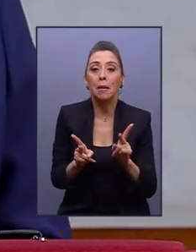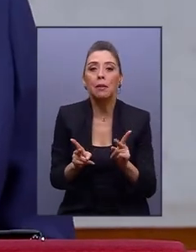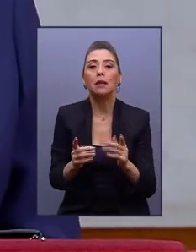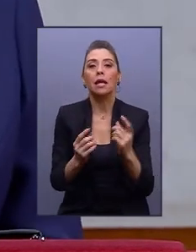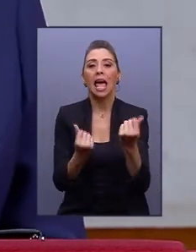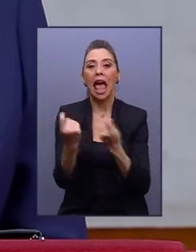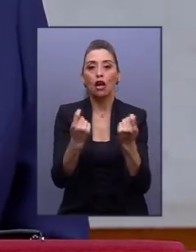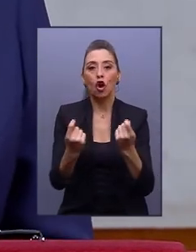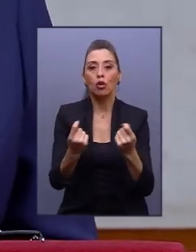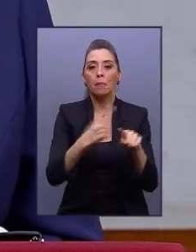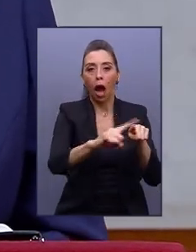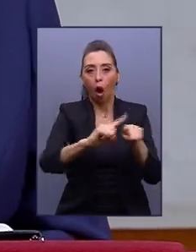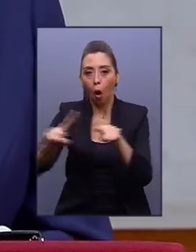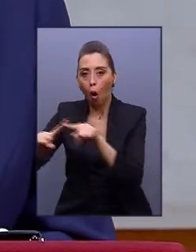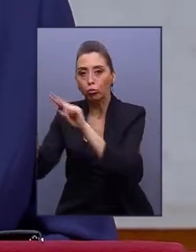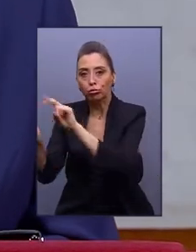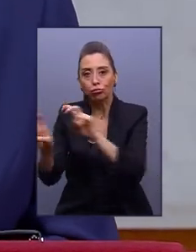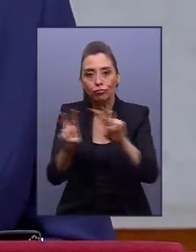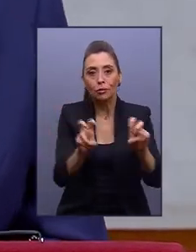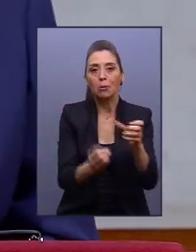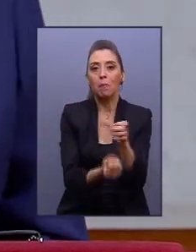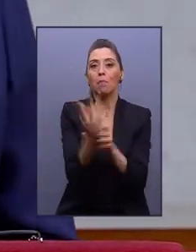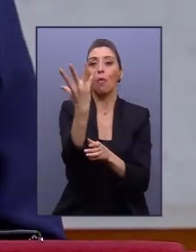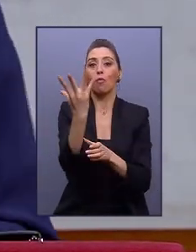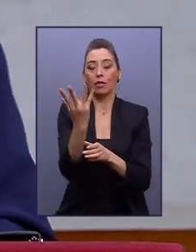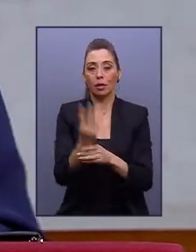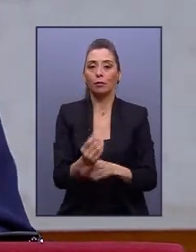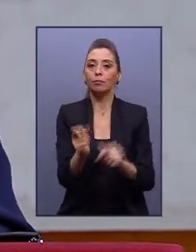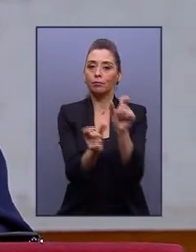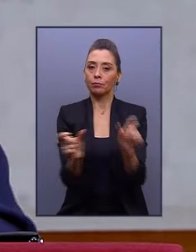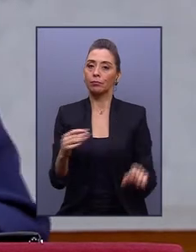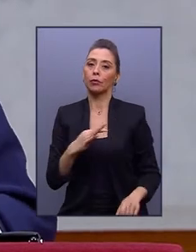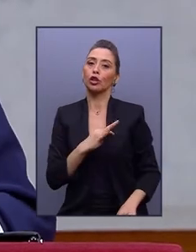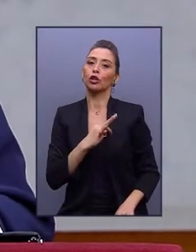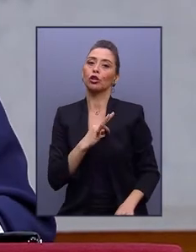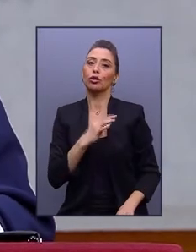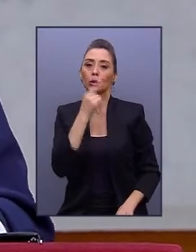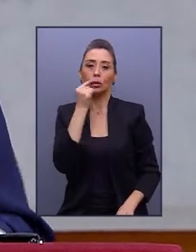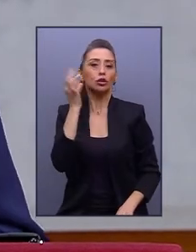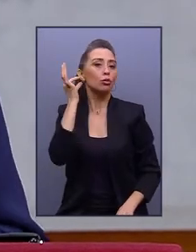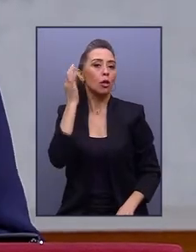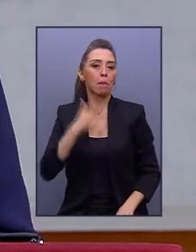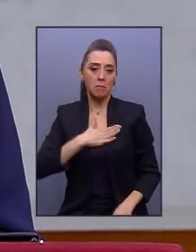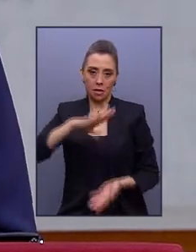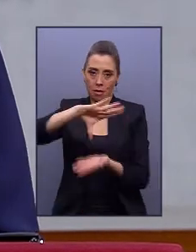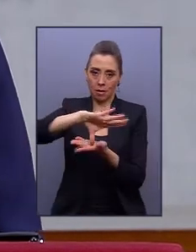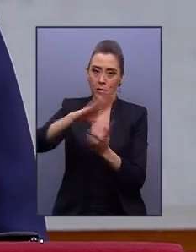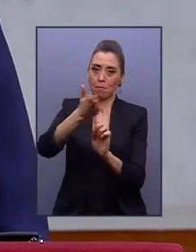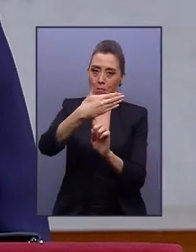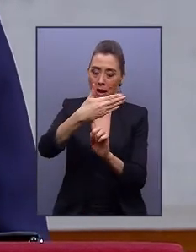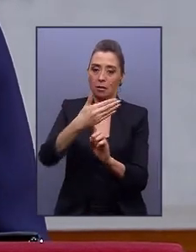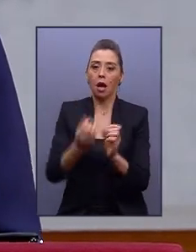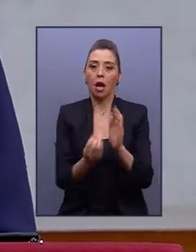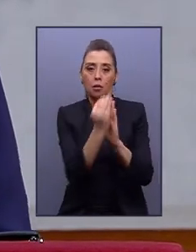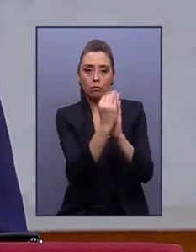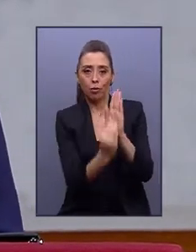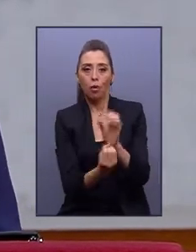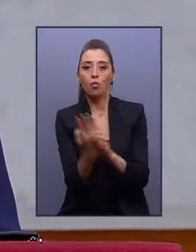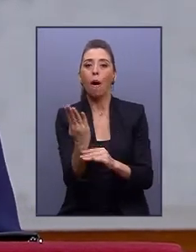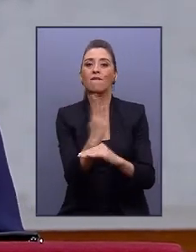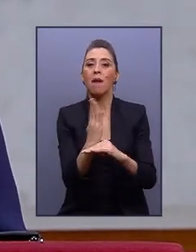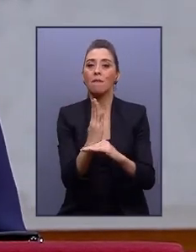una economía más diversa y moderna. Ciudadanos y ciudadanas de mi patria, así como estamos creando nuevas bases para nuestra